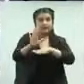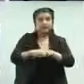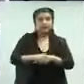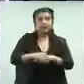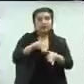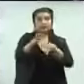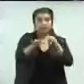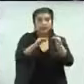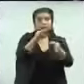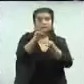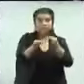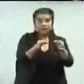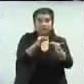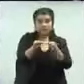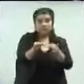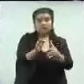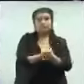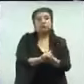de la presentación.